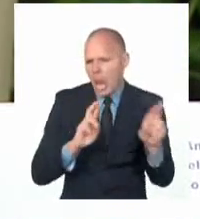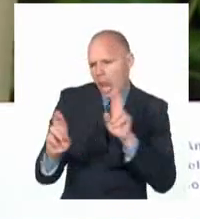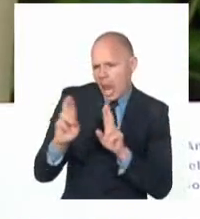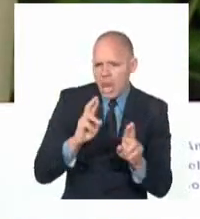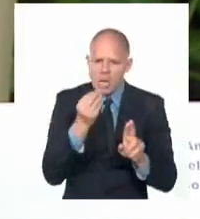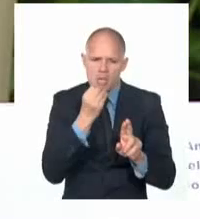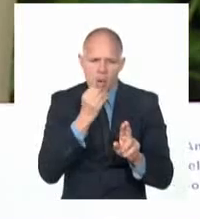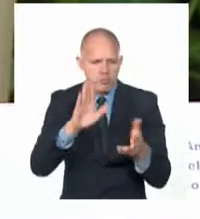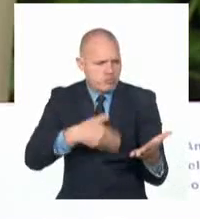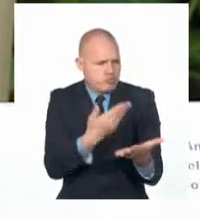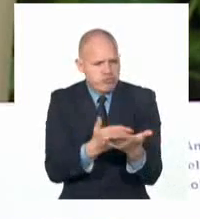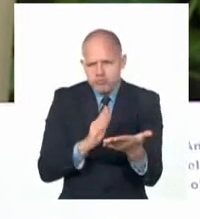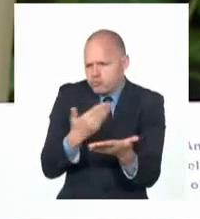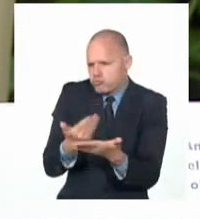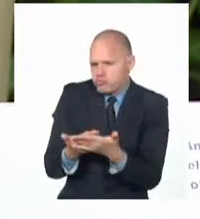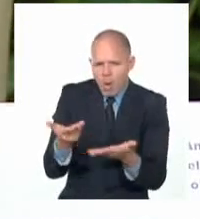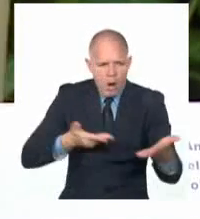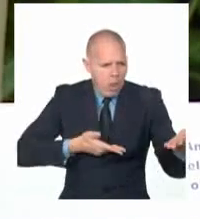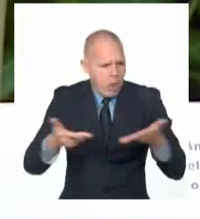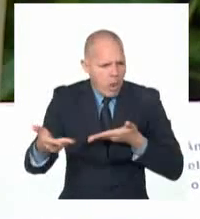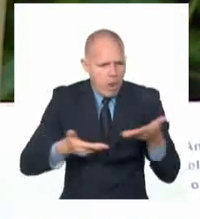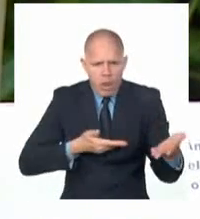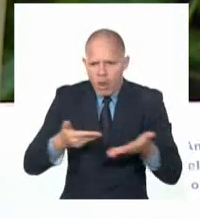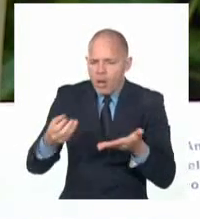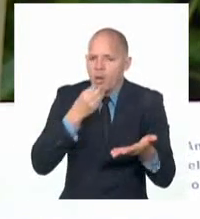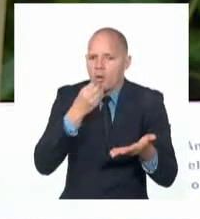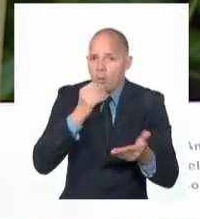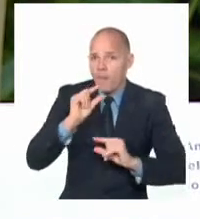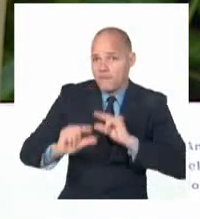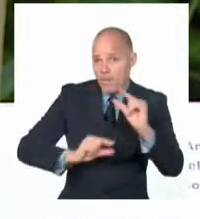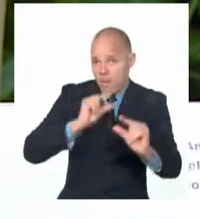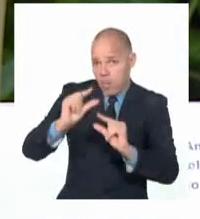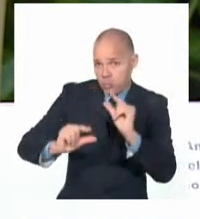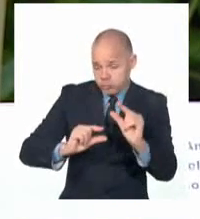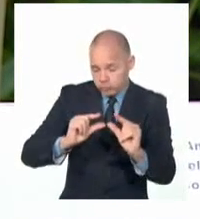propuestas constructivas, podamos construir